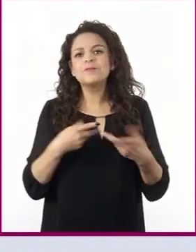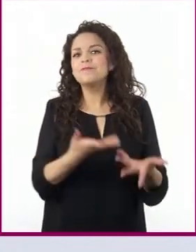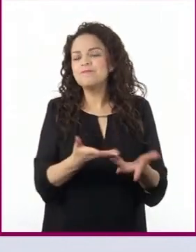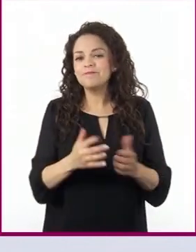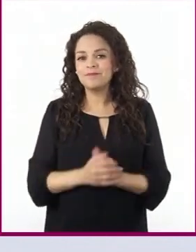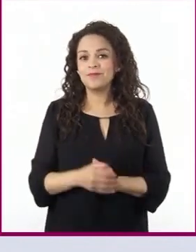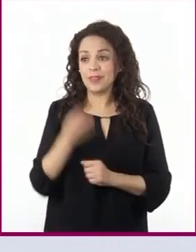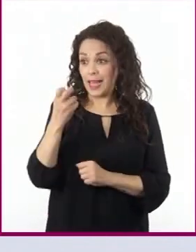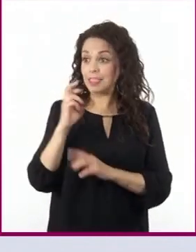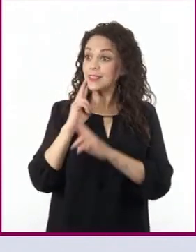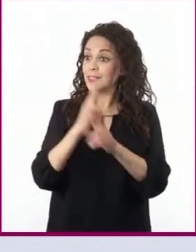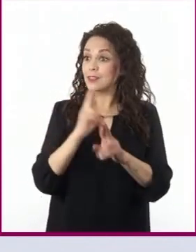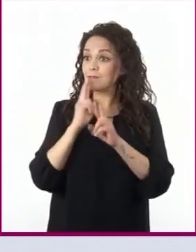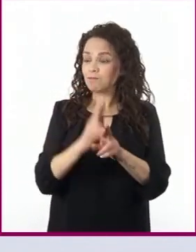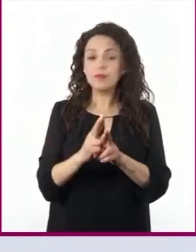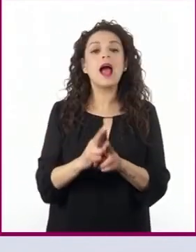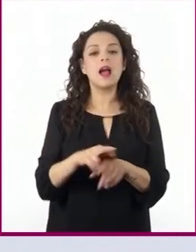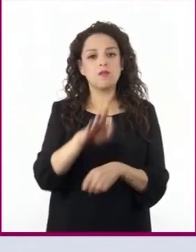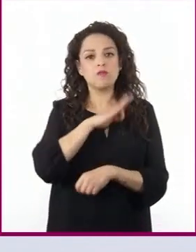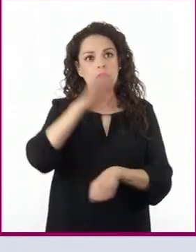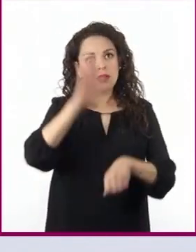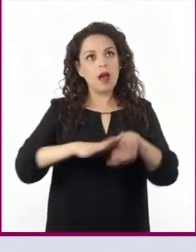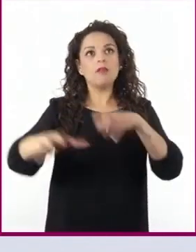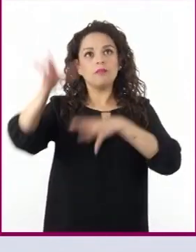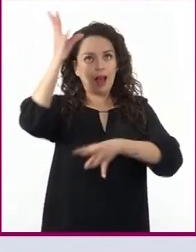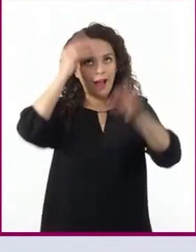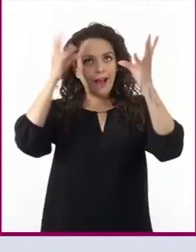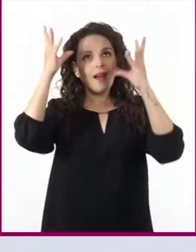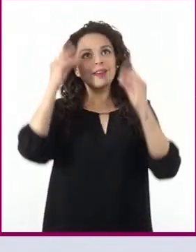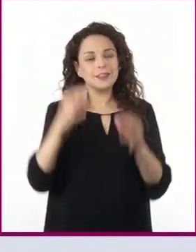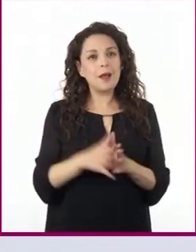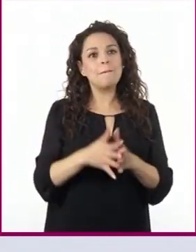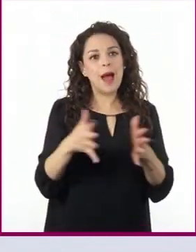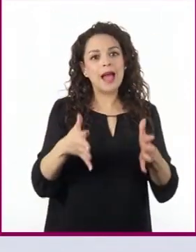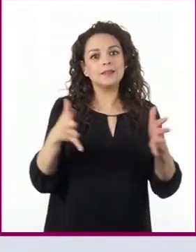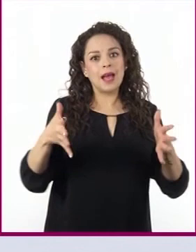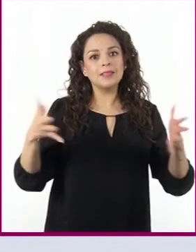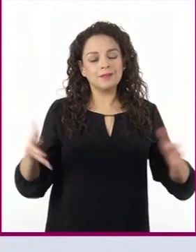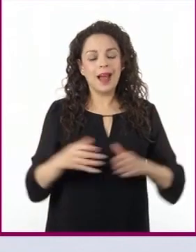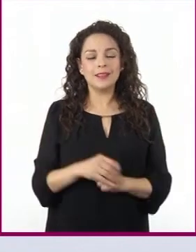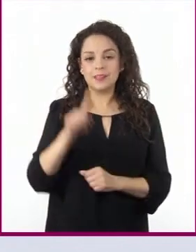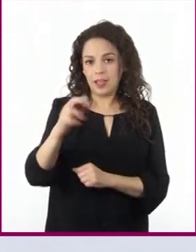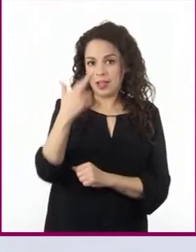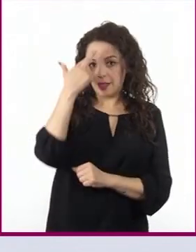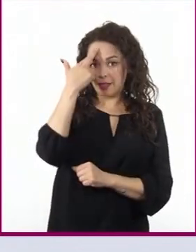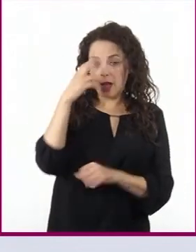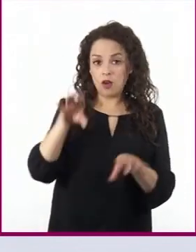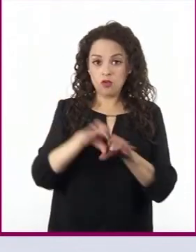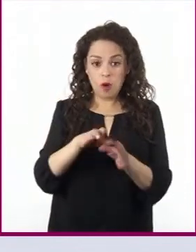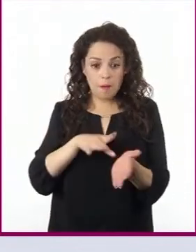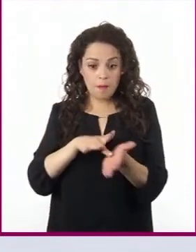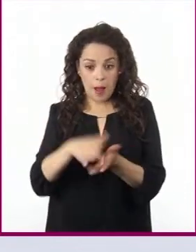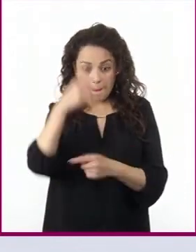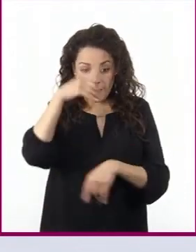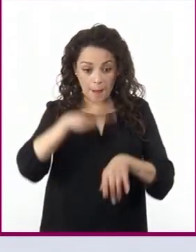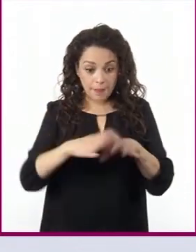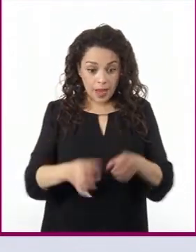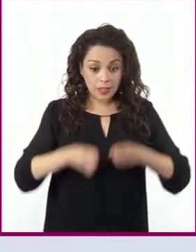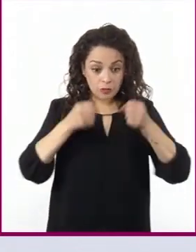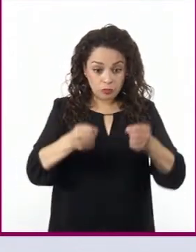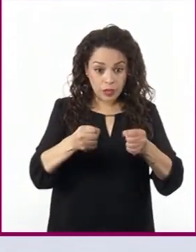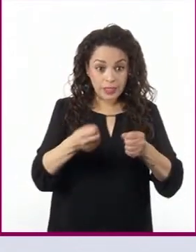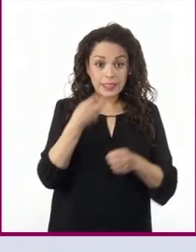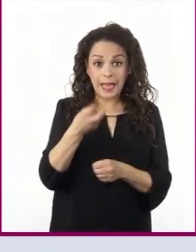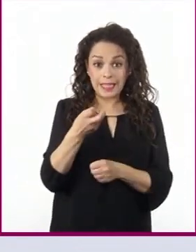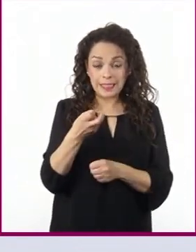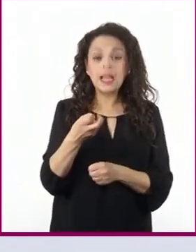que obtengan, pueden ampliar su aprendizaje. Recuerden que, para apoyarse y reforzar el conocimiento de lo